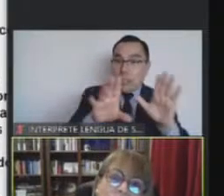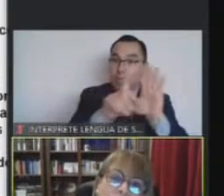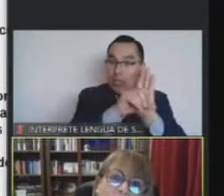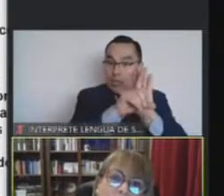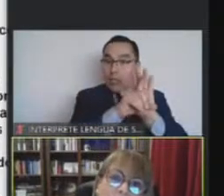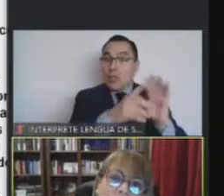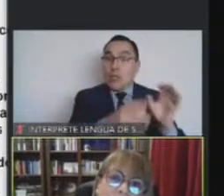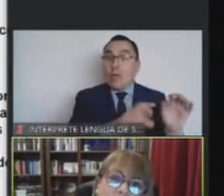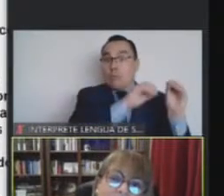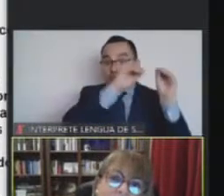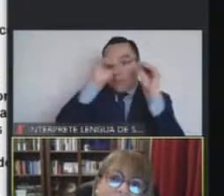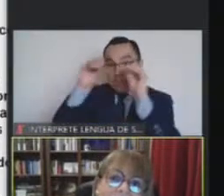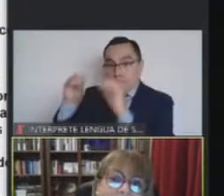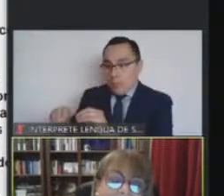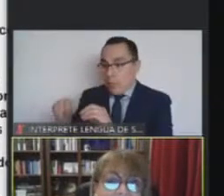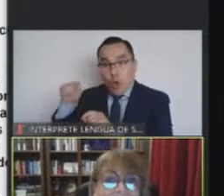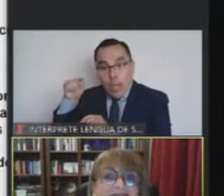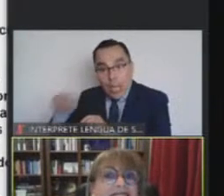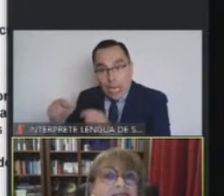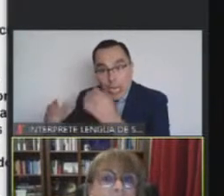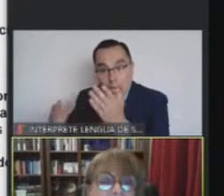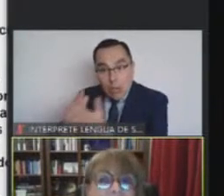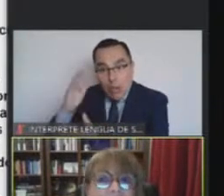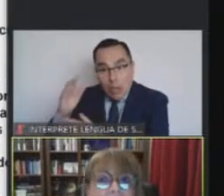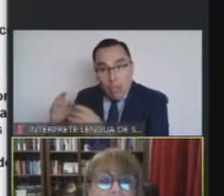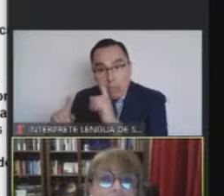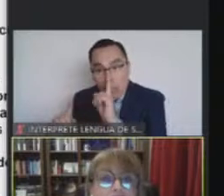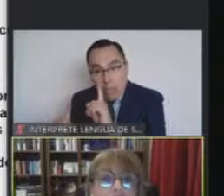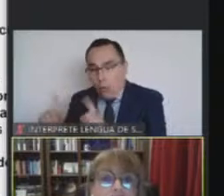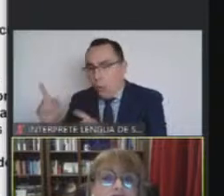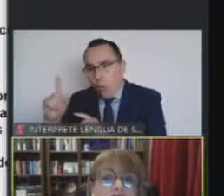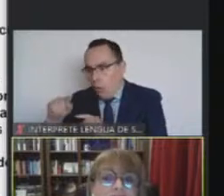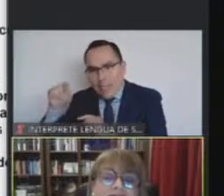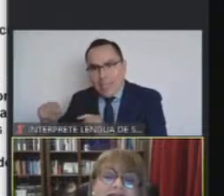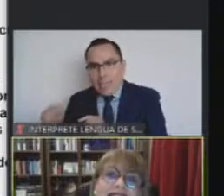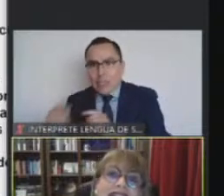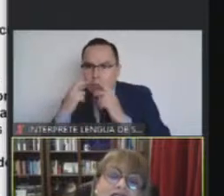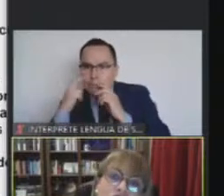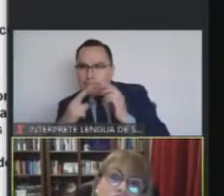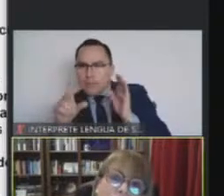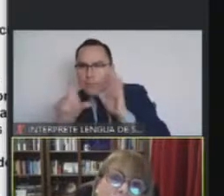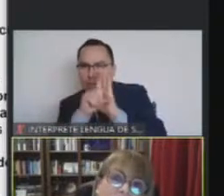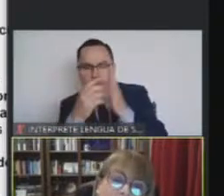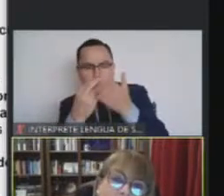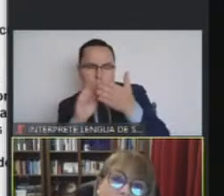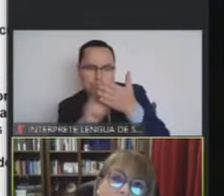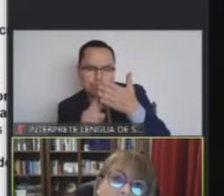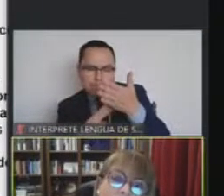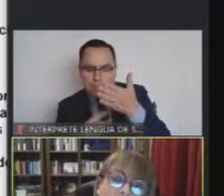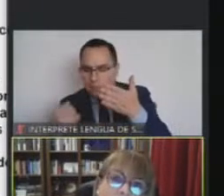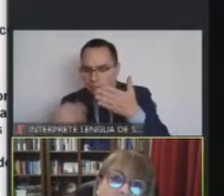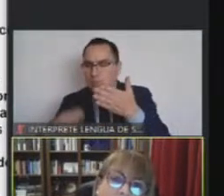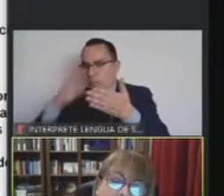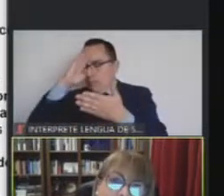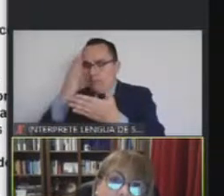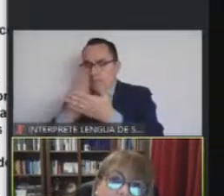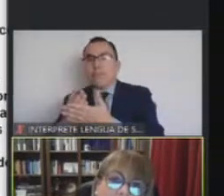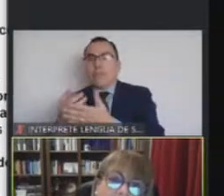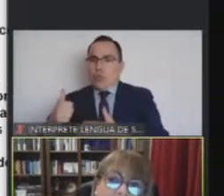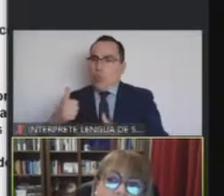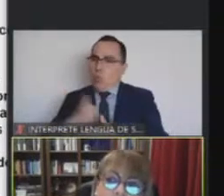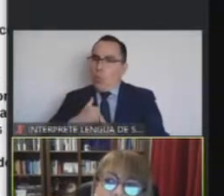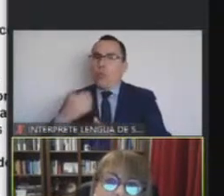su creación del Poder Judicial, a las que debe interpretar, definir su sentido y alcance y resolver situaciones conflictivas que le